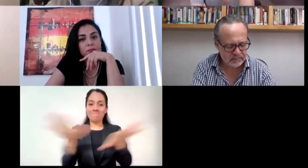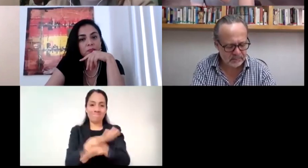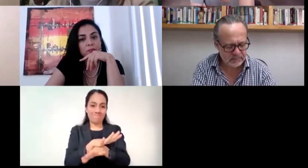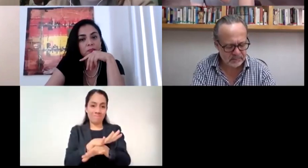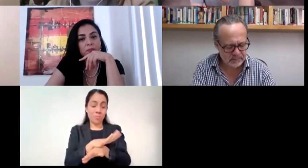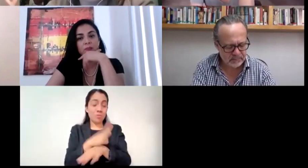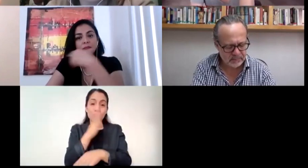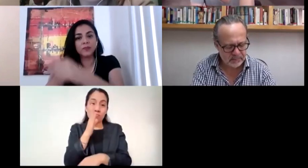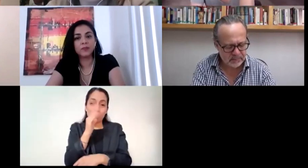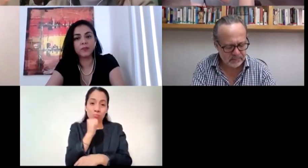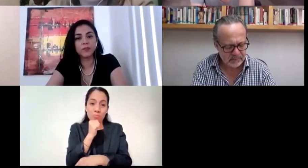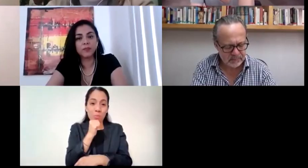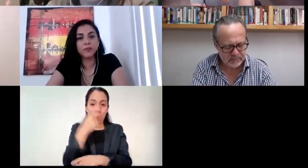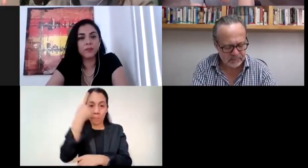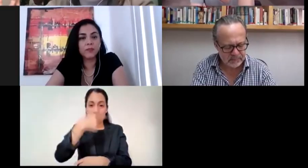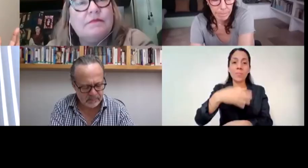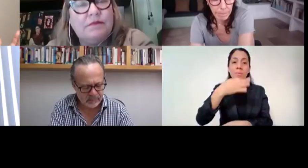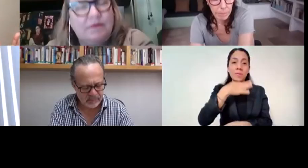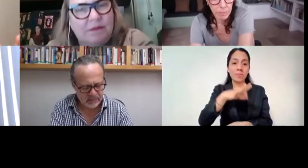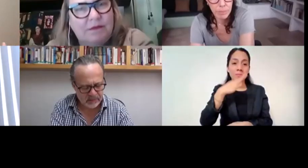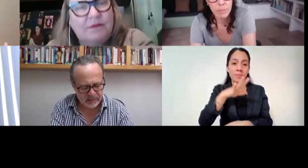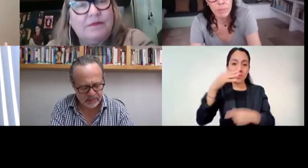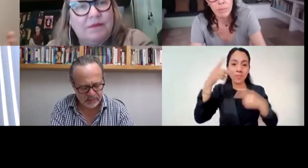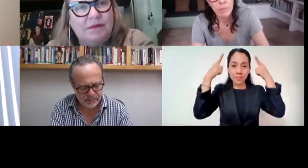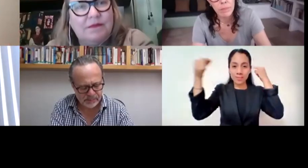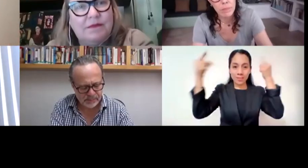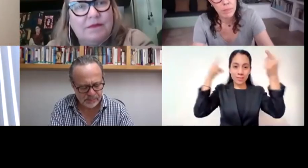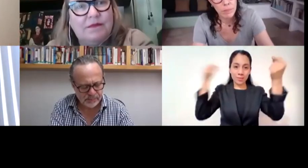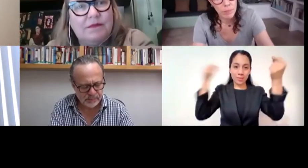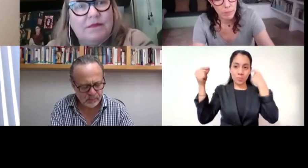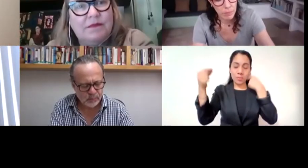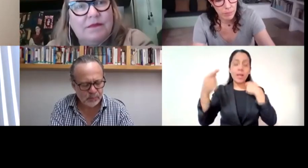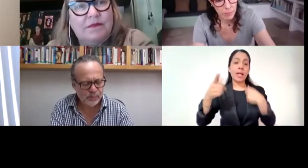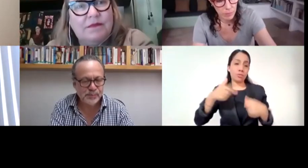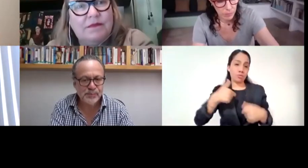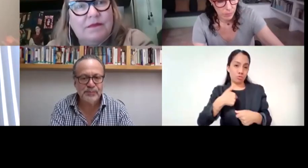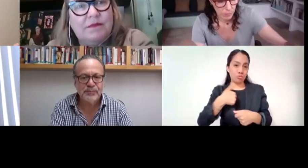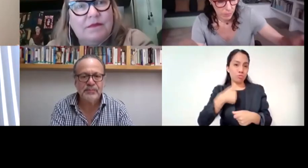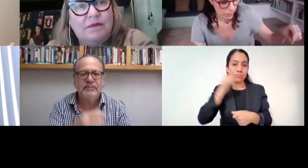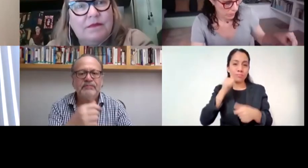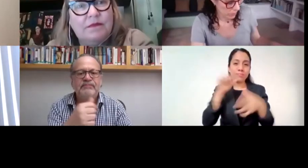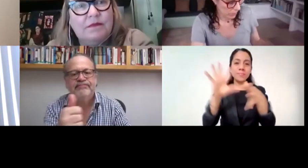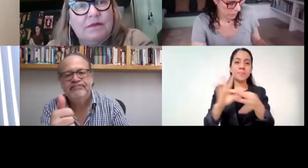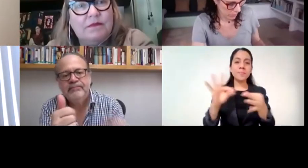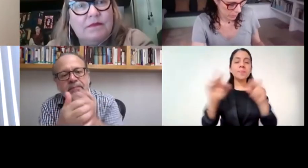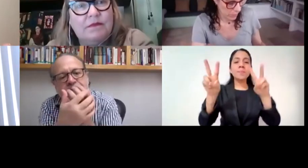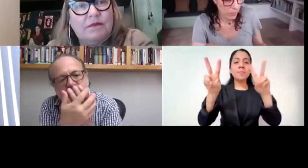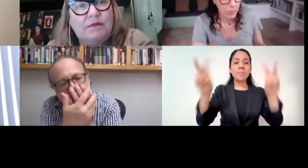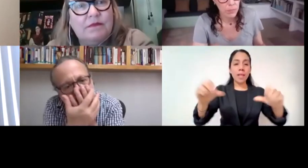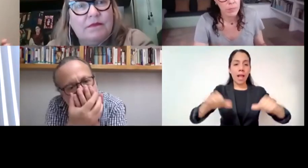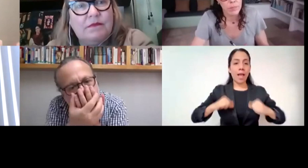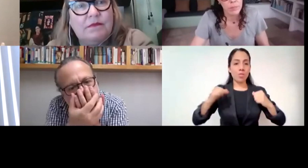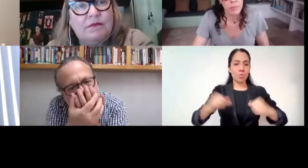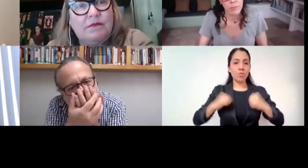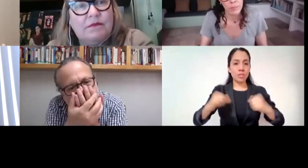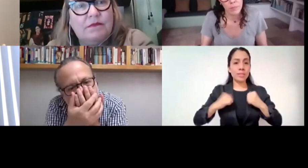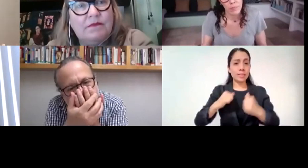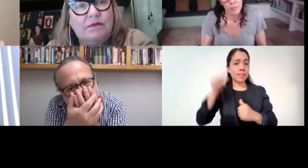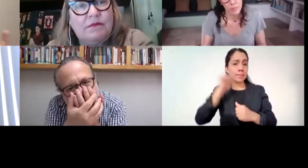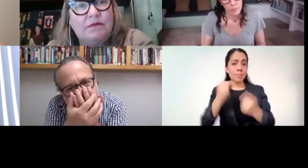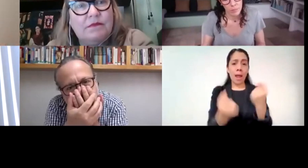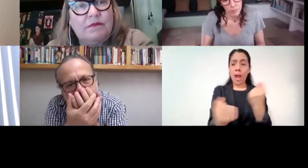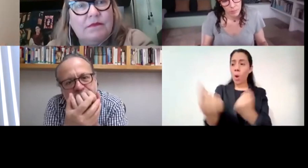adolescentes porque mi práctica más bien es con adolescentes y me decían, ¿por qué a mí, Martel? ¿Y por qué así?